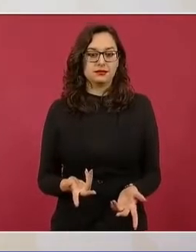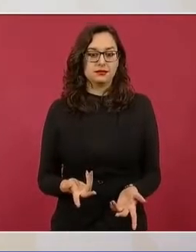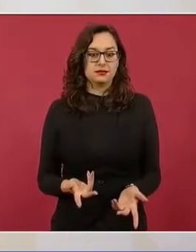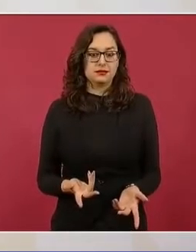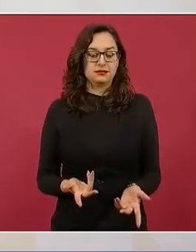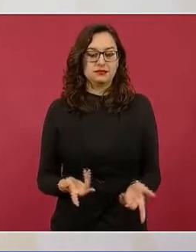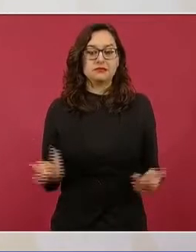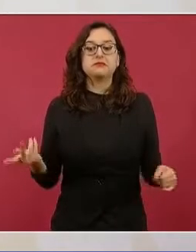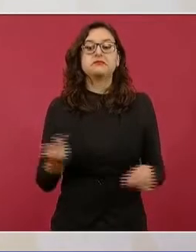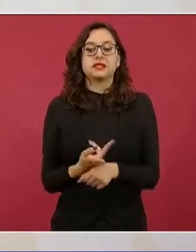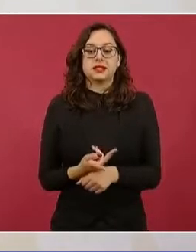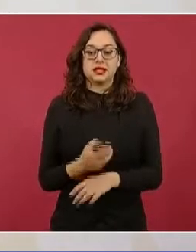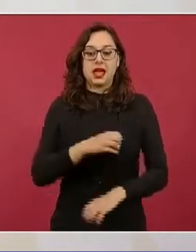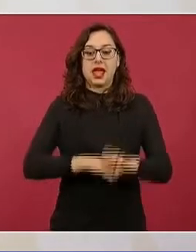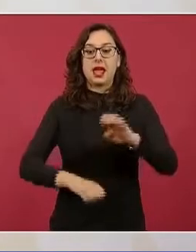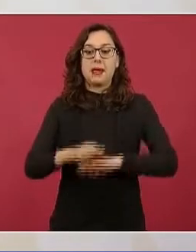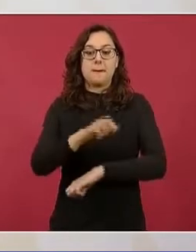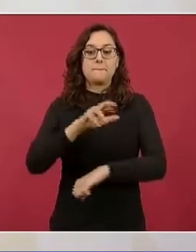Y las empresas